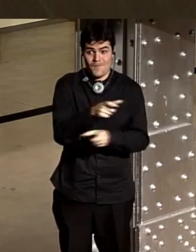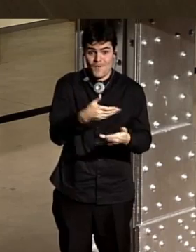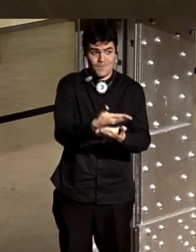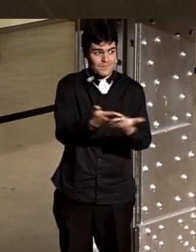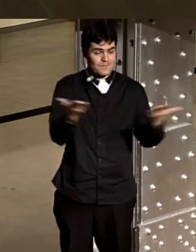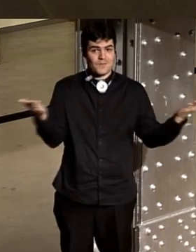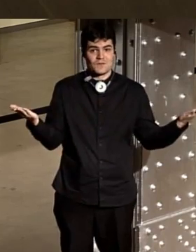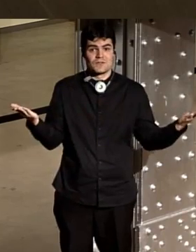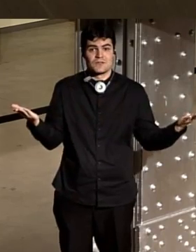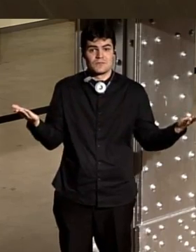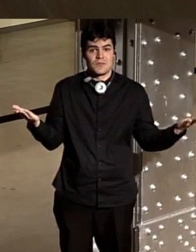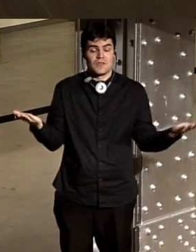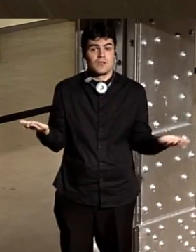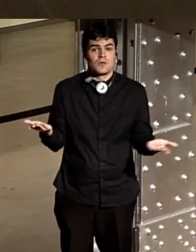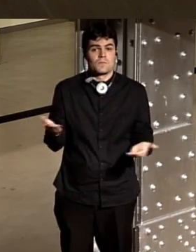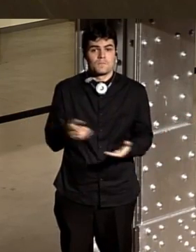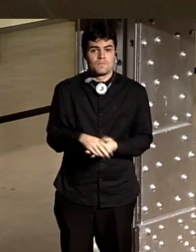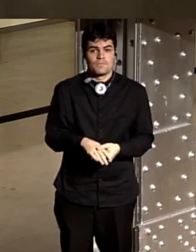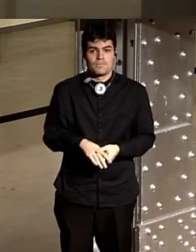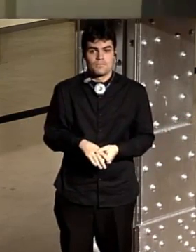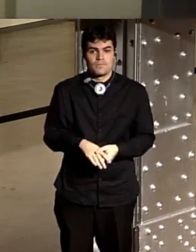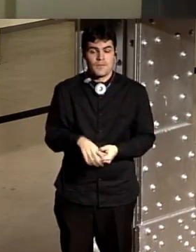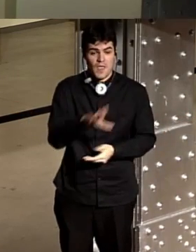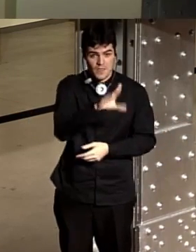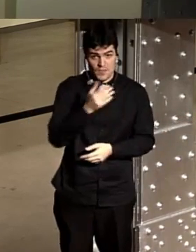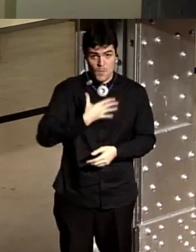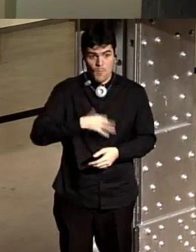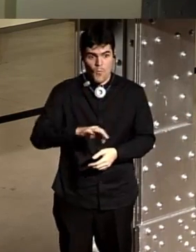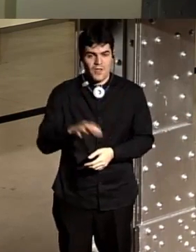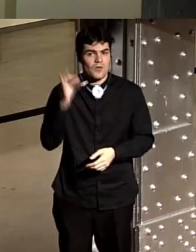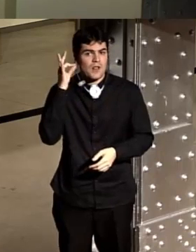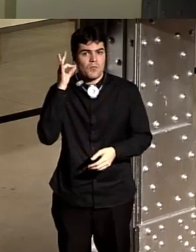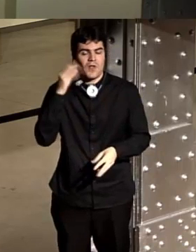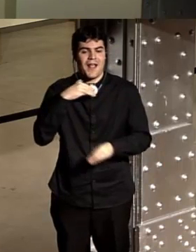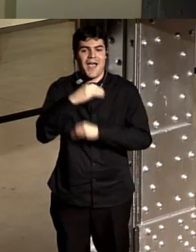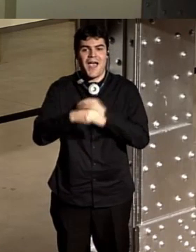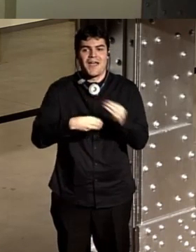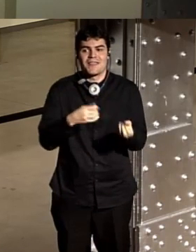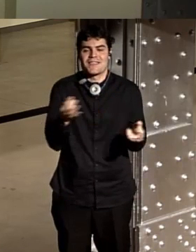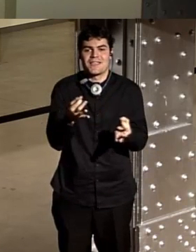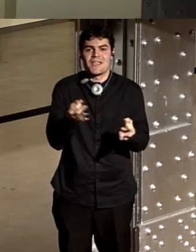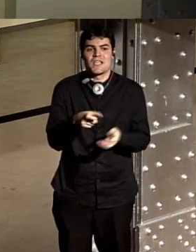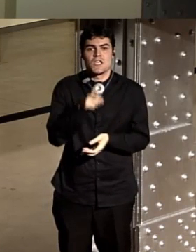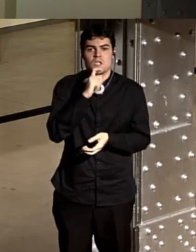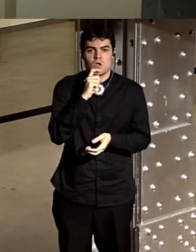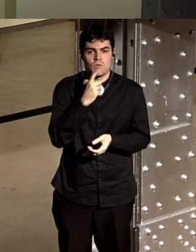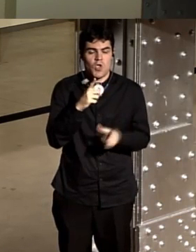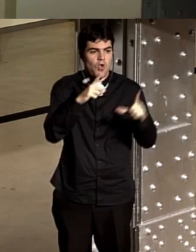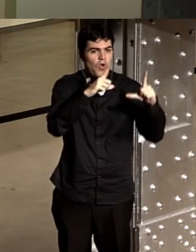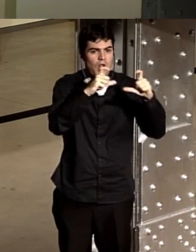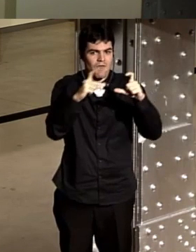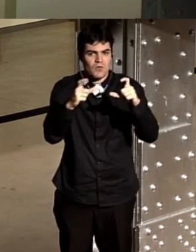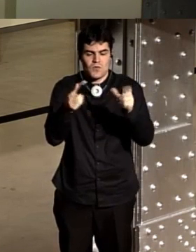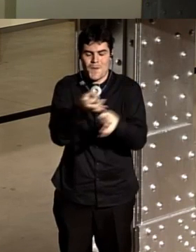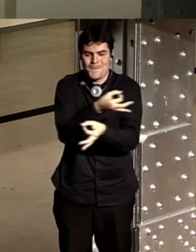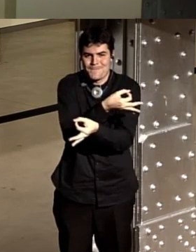fuera pueda entender que una mujer hace lo que hace y cómo lo hace y además con esas fotografías tan